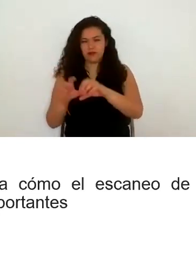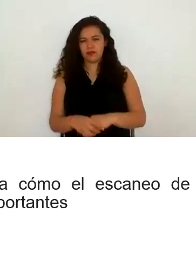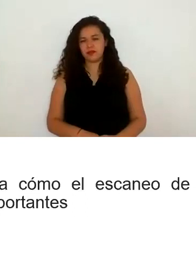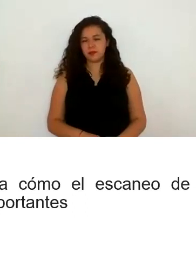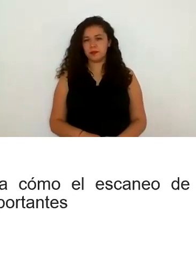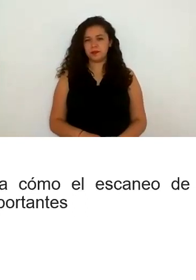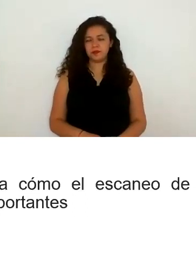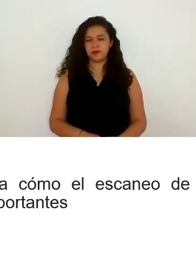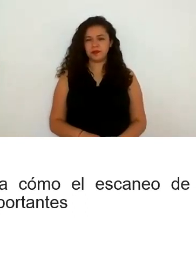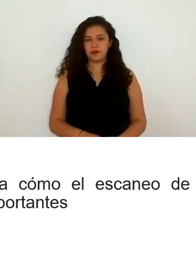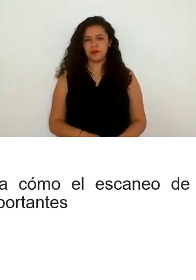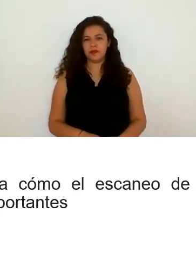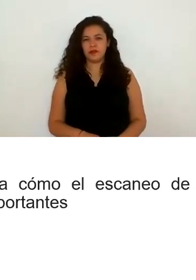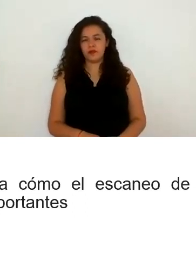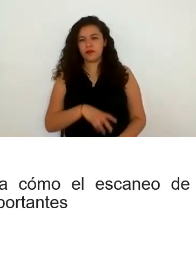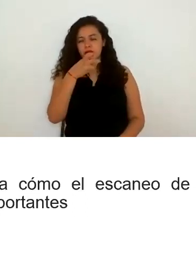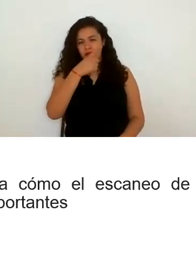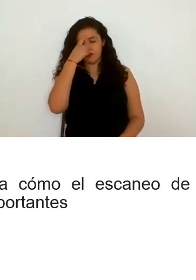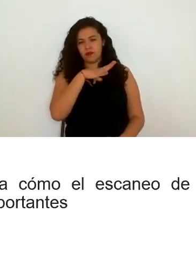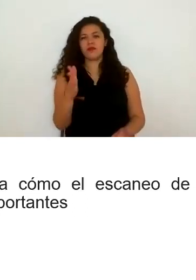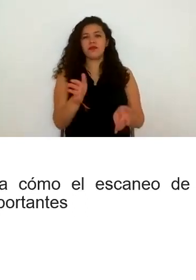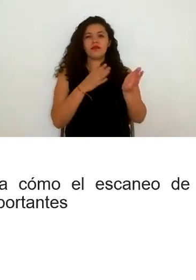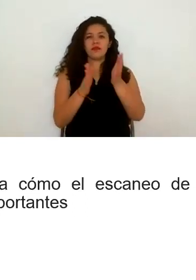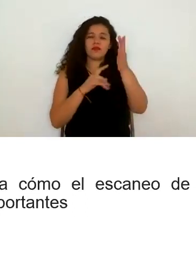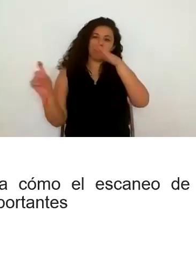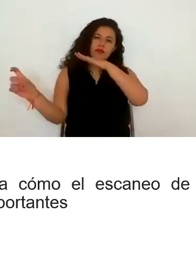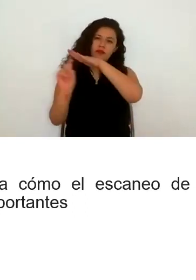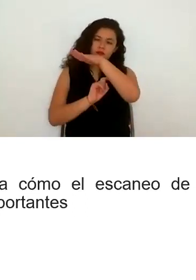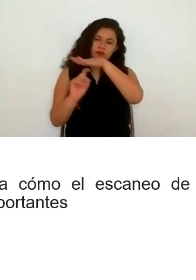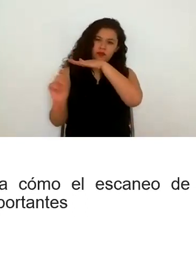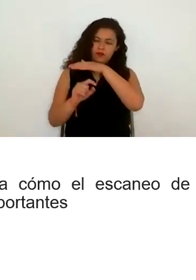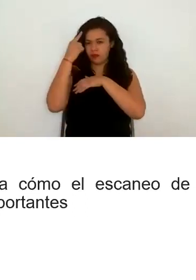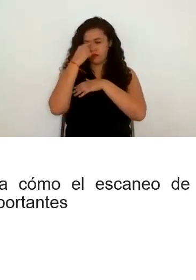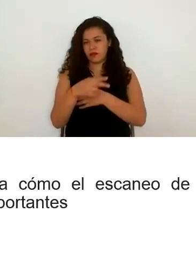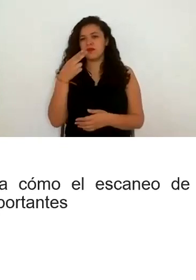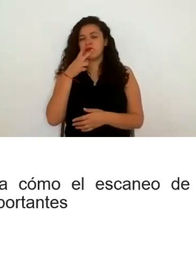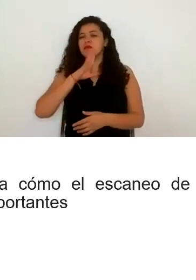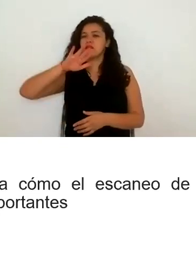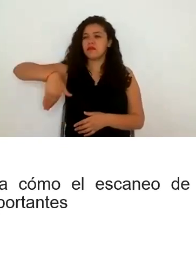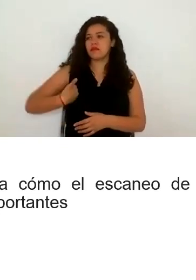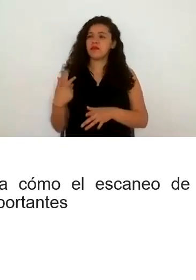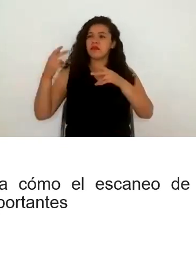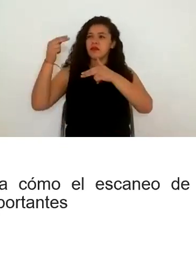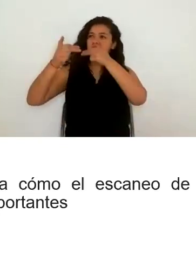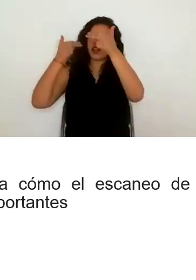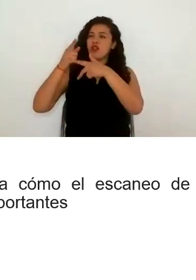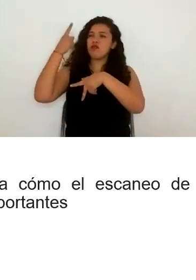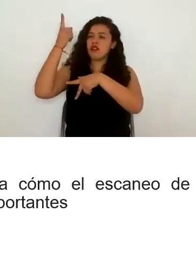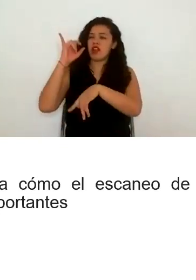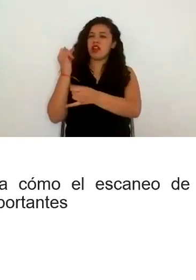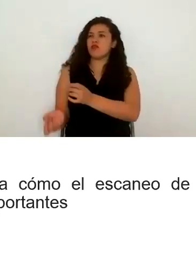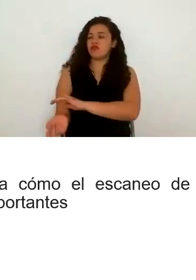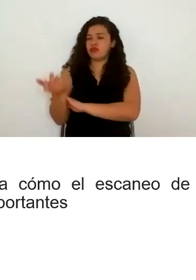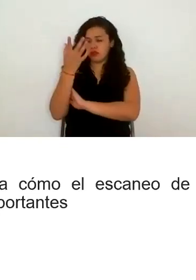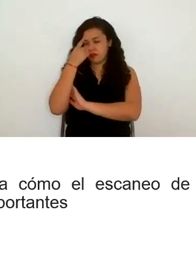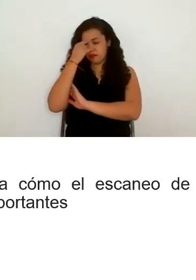Y se considera como el escaneo de documentos de papel o de uso para su almacenamiento en la nube y con la